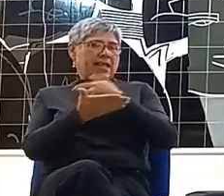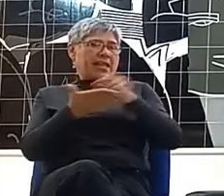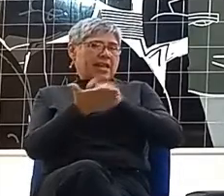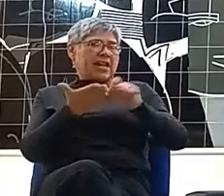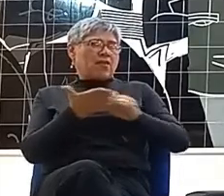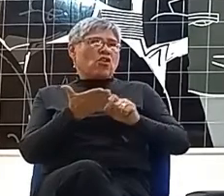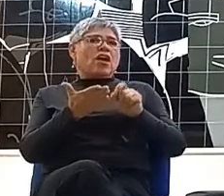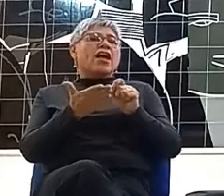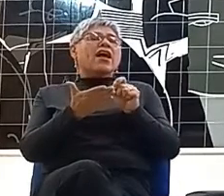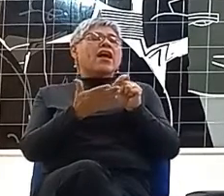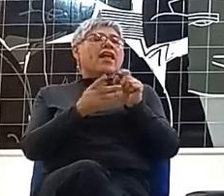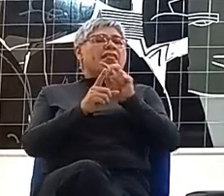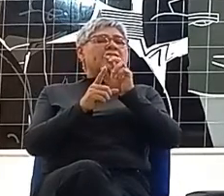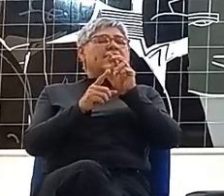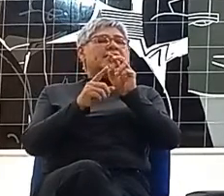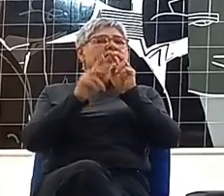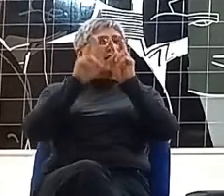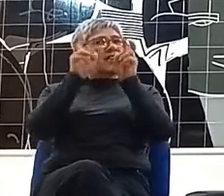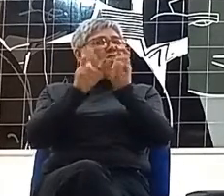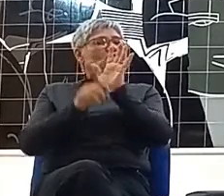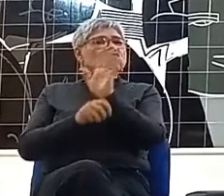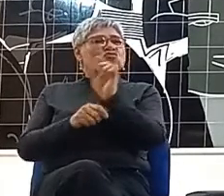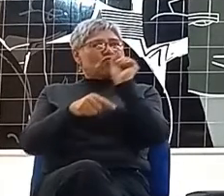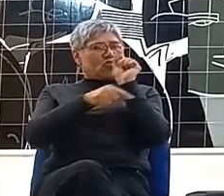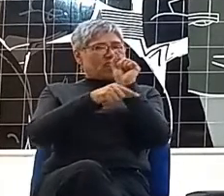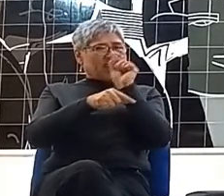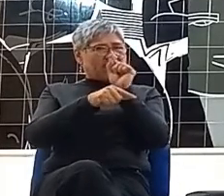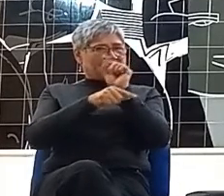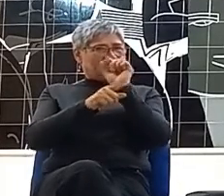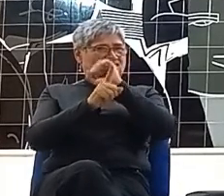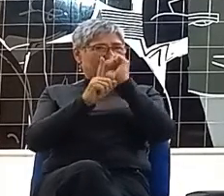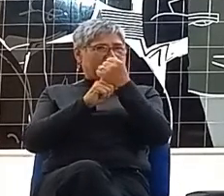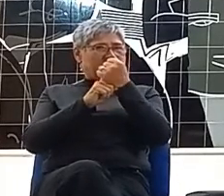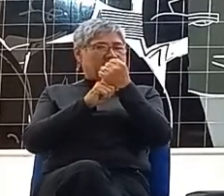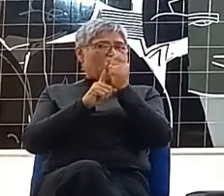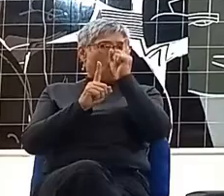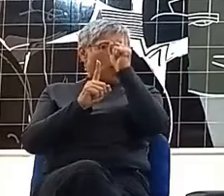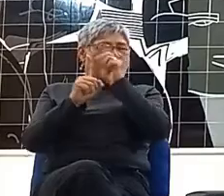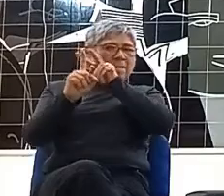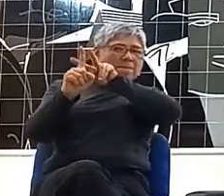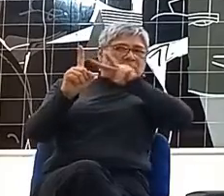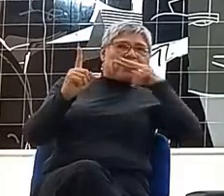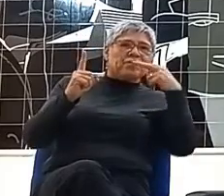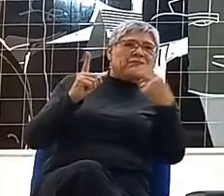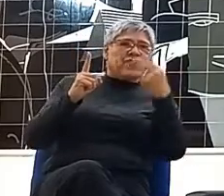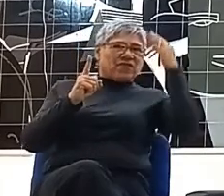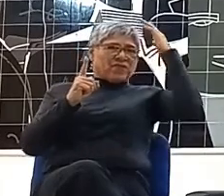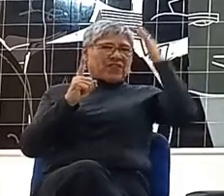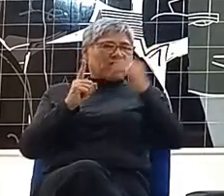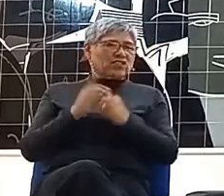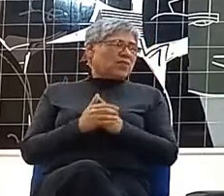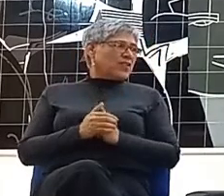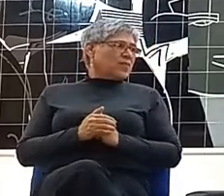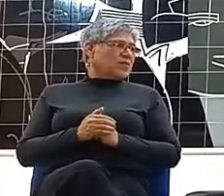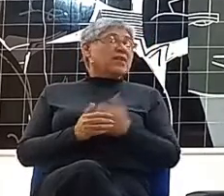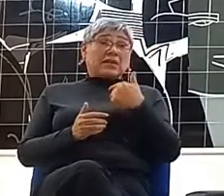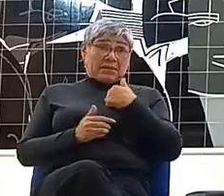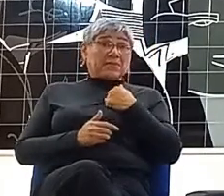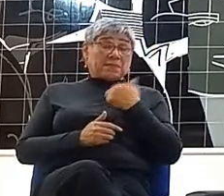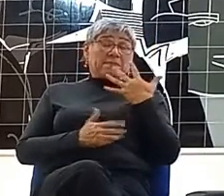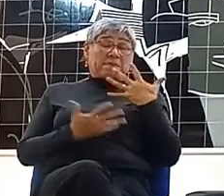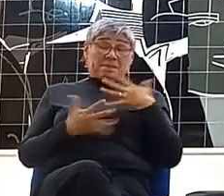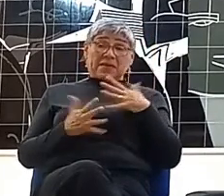teoría crítica de la sociedad, especialmente las perspectivas filosóficas de Benjamin Adorno. A mí me